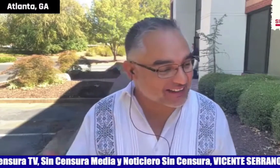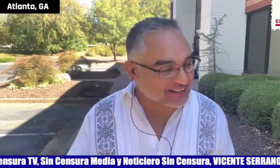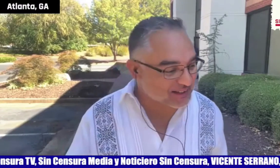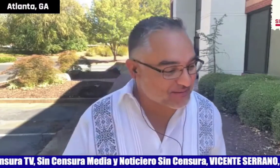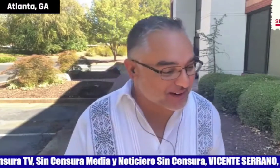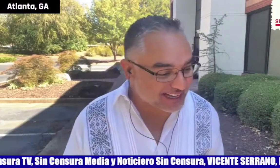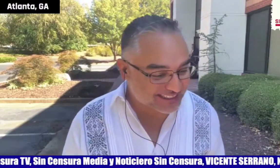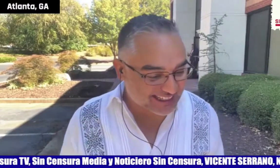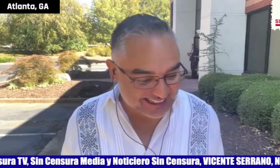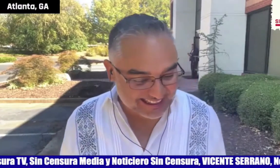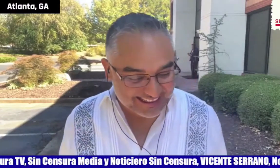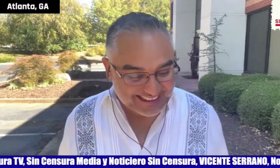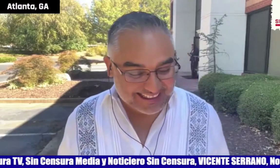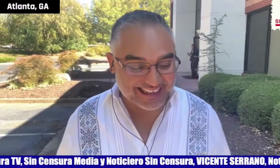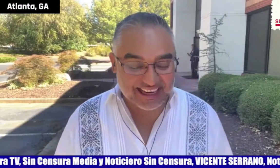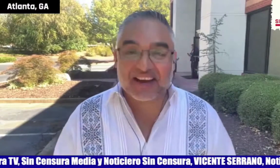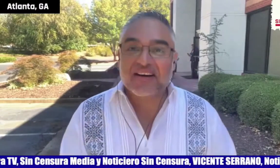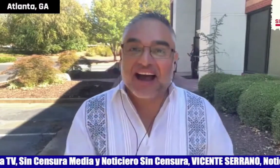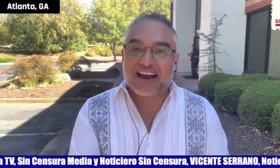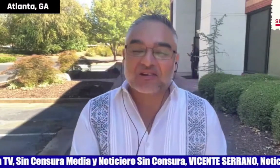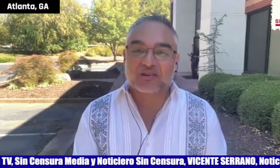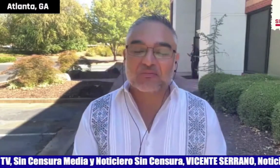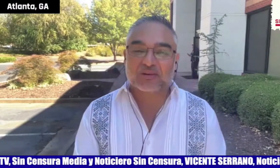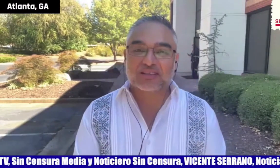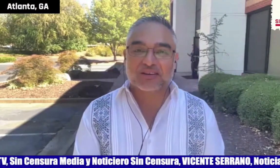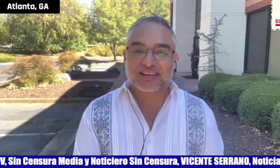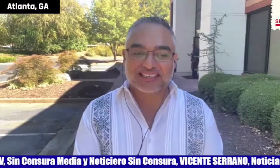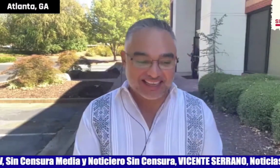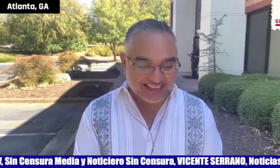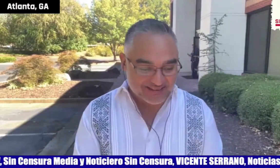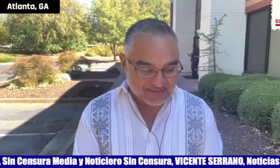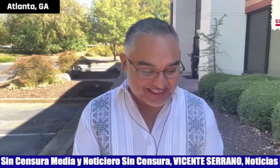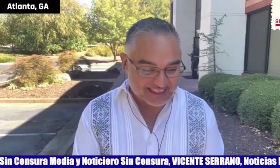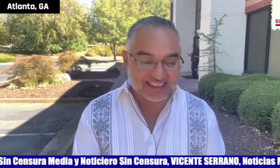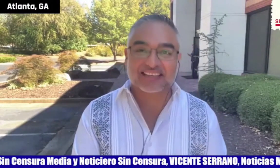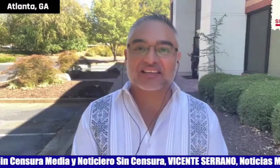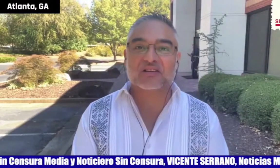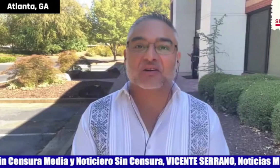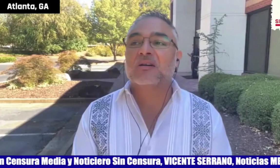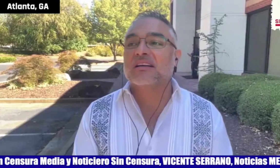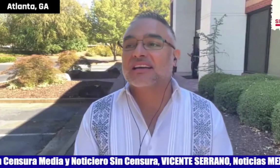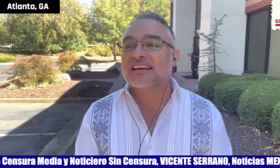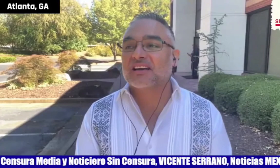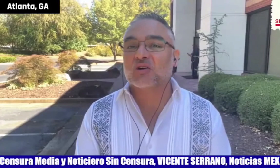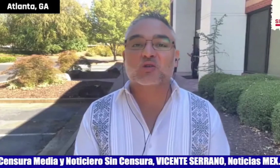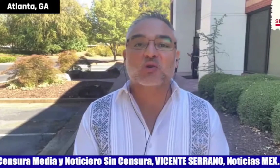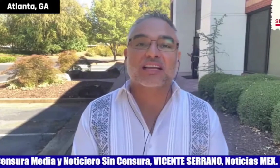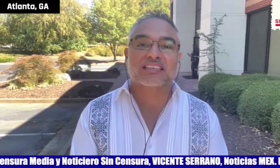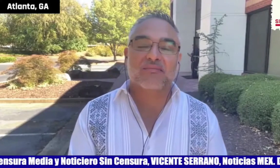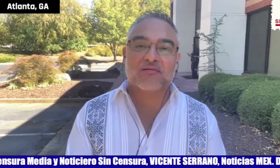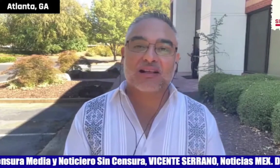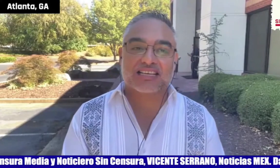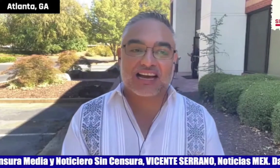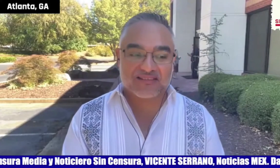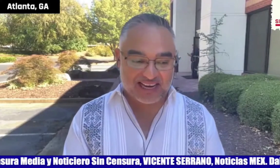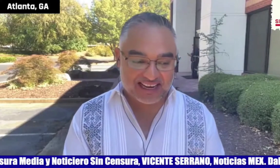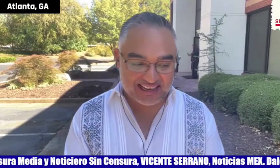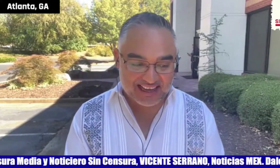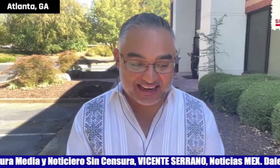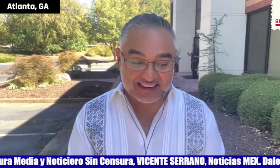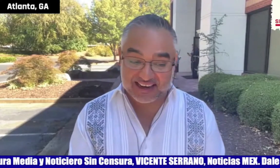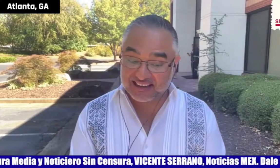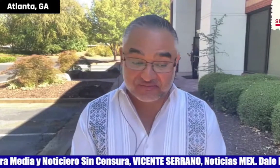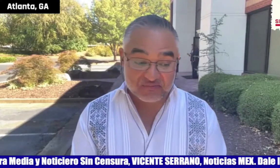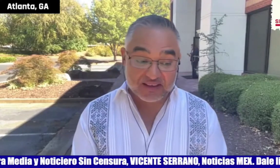que tanto les molesta a los opositores ahí, el presidente haciendo consultas a mano alzada, mi